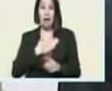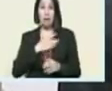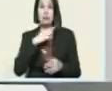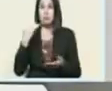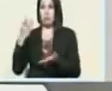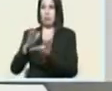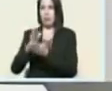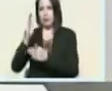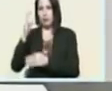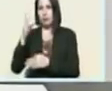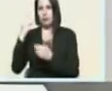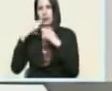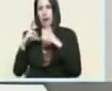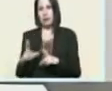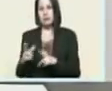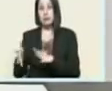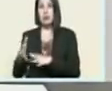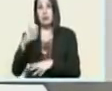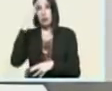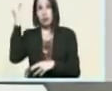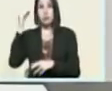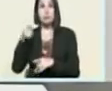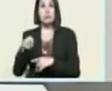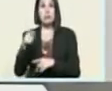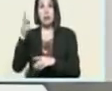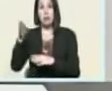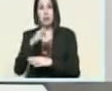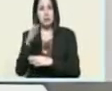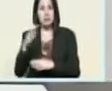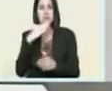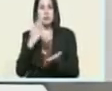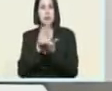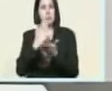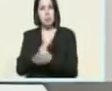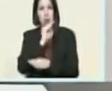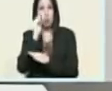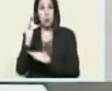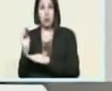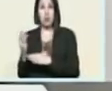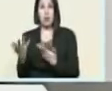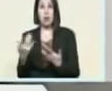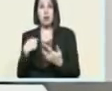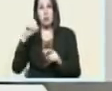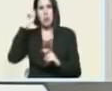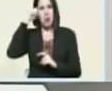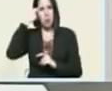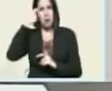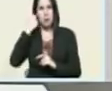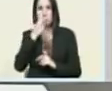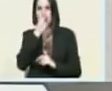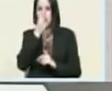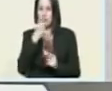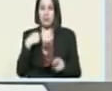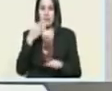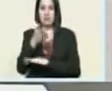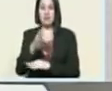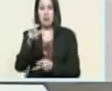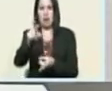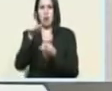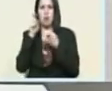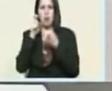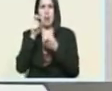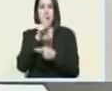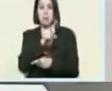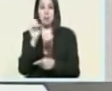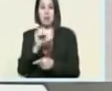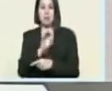me acompaña en todo, y me bendice, y me protege. Yo recuerdo que iba a cobrar la pensión, que